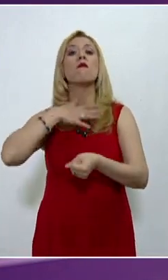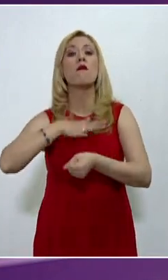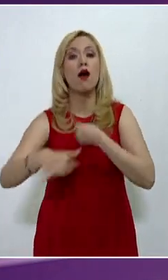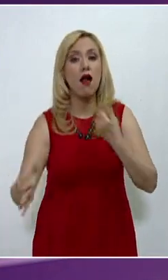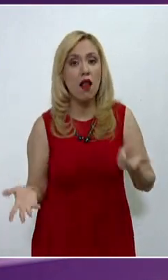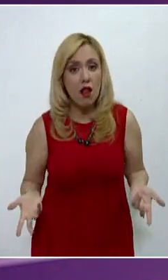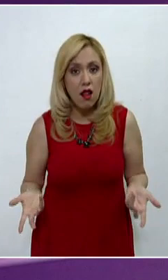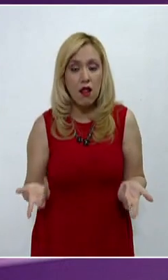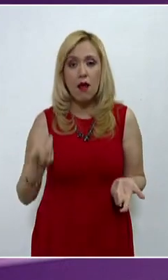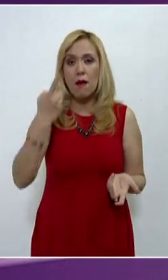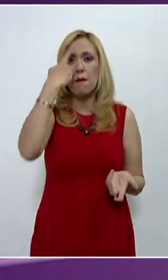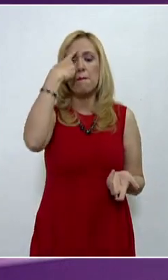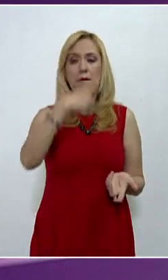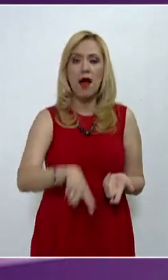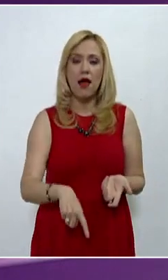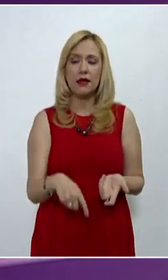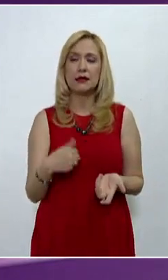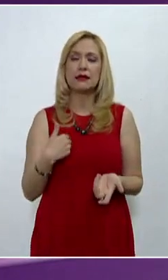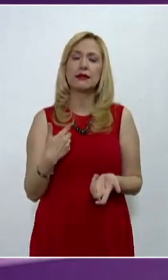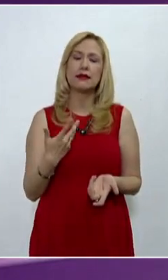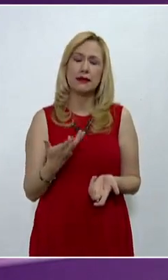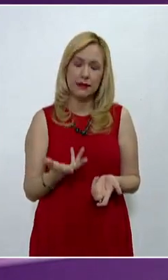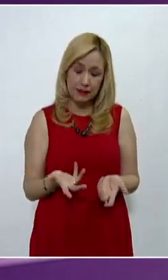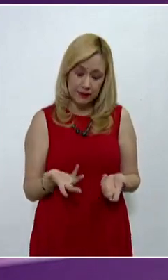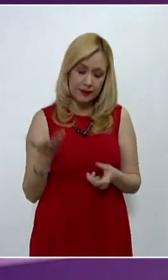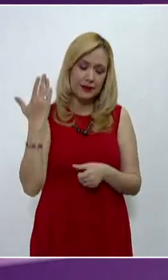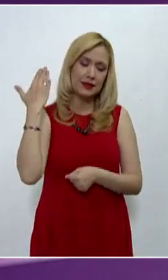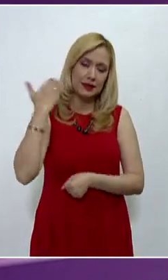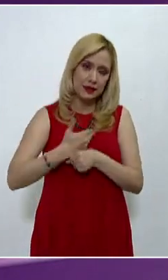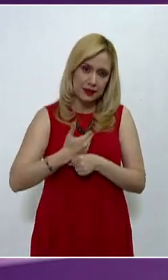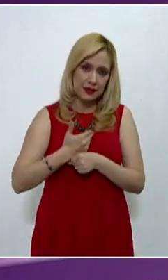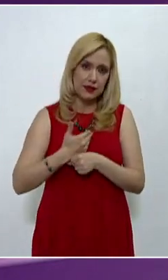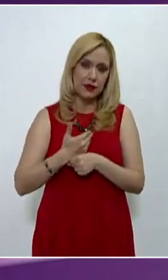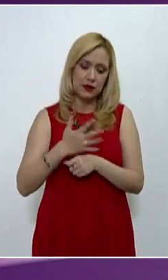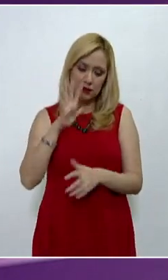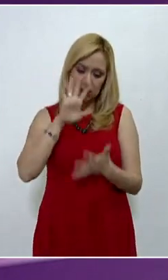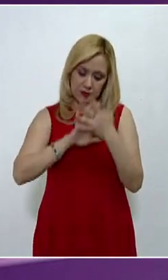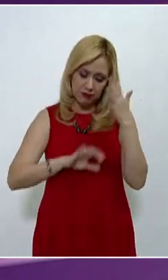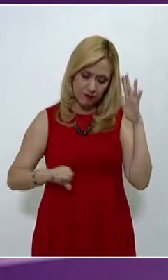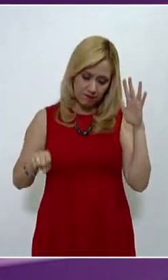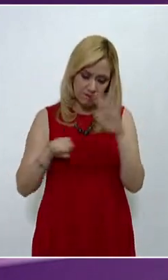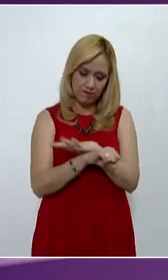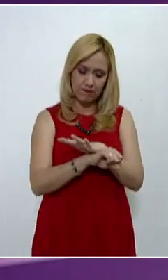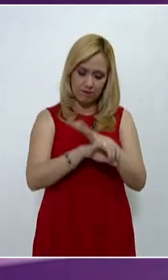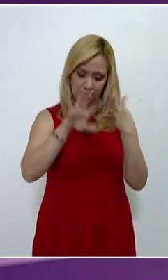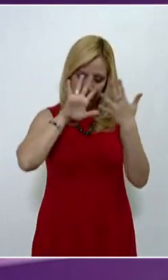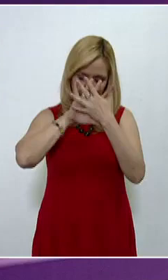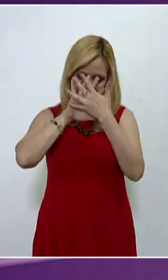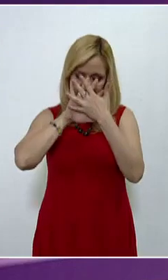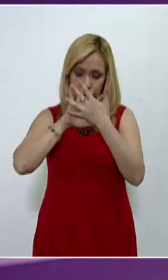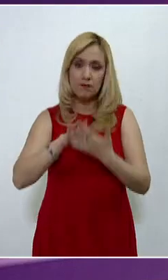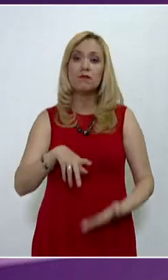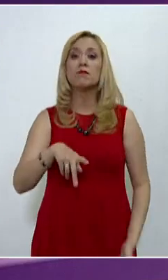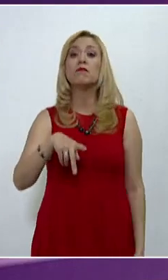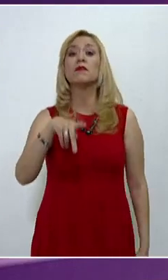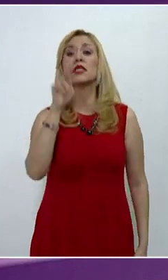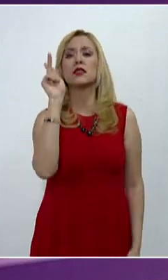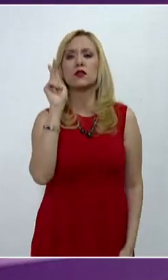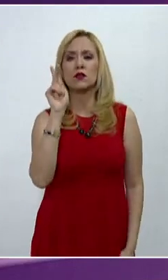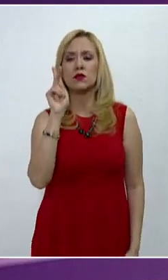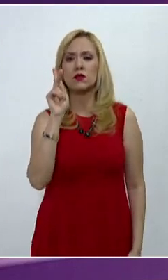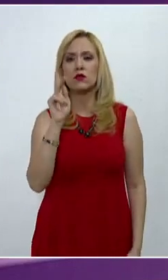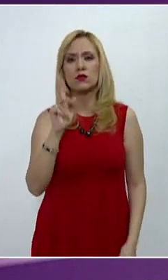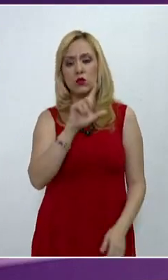establecer para que enfrente la condena recluida, privada de la libertad, pero en una lógica que favorezca